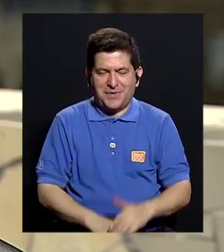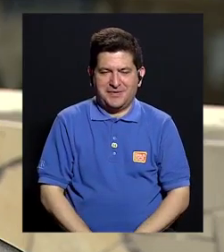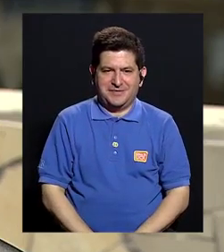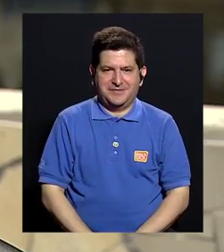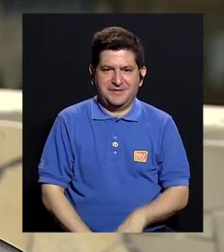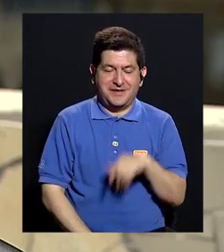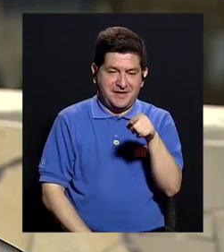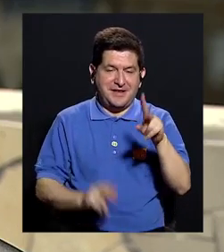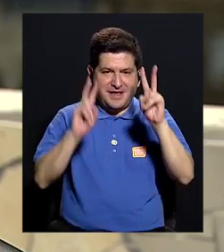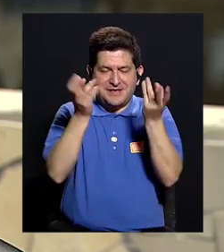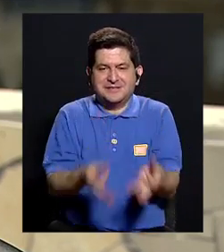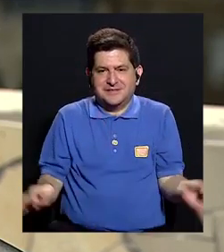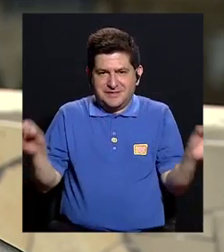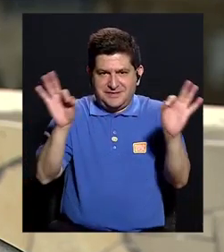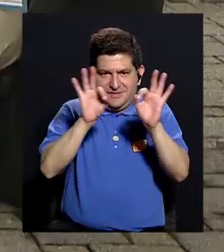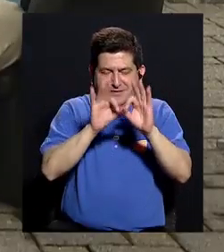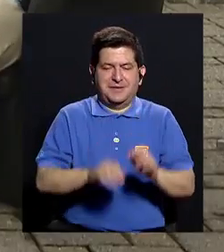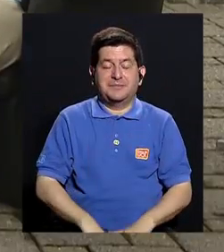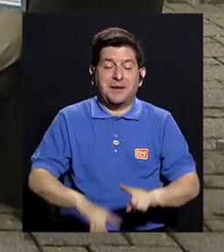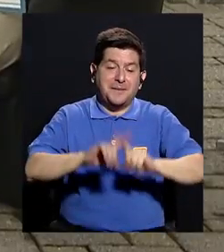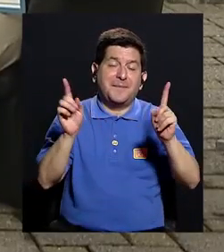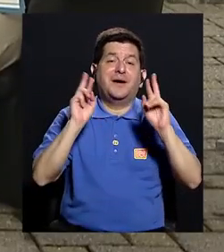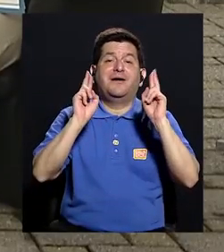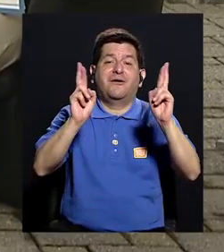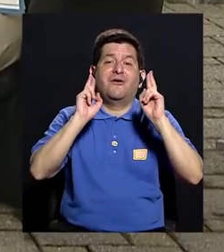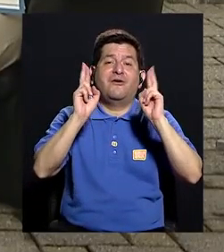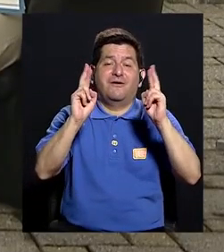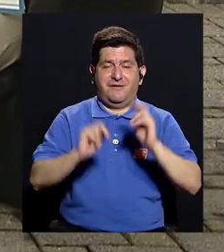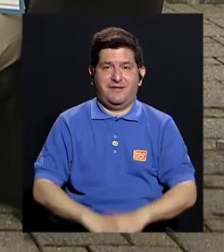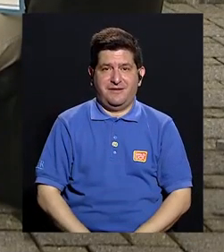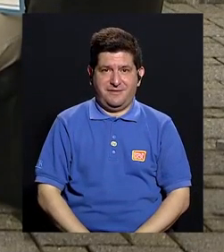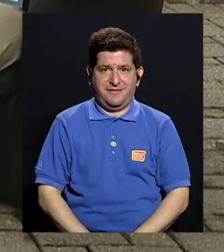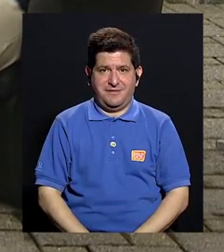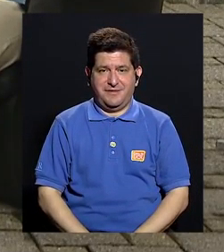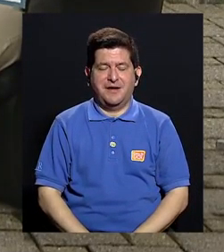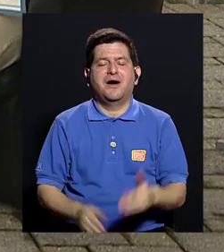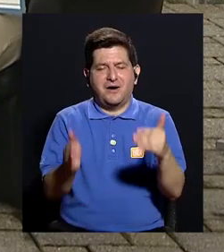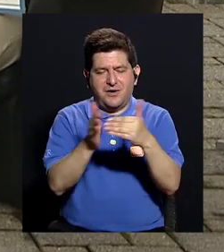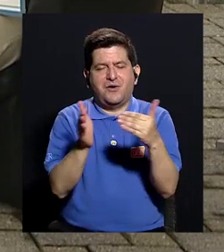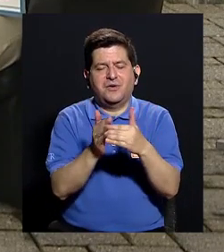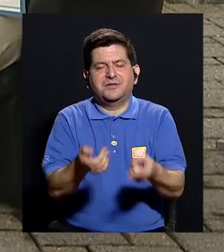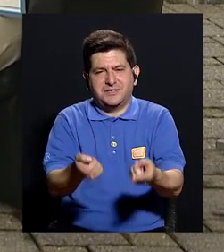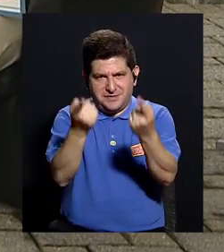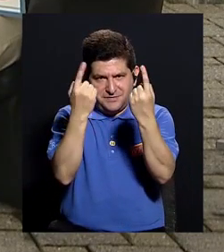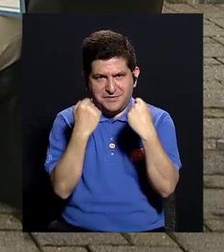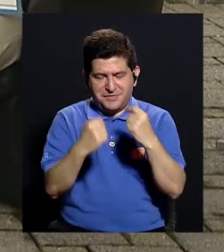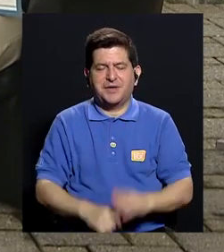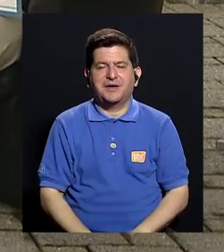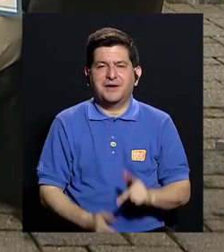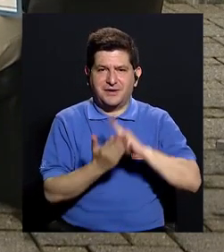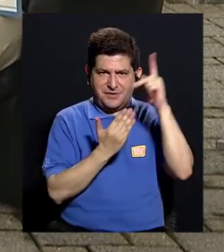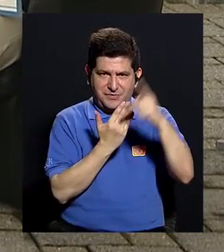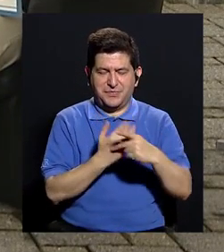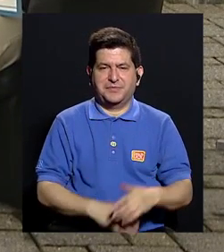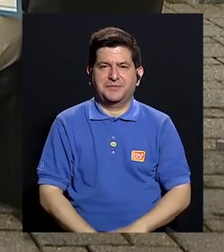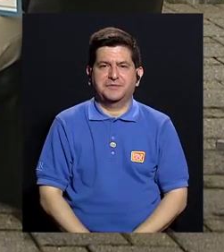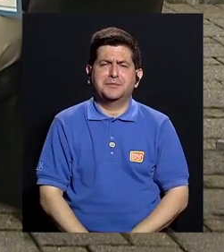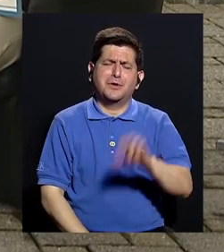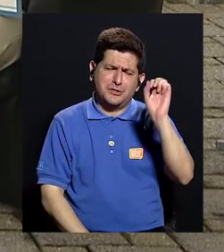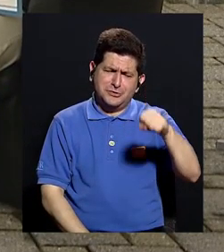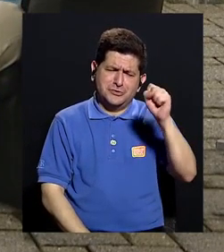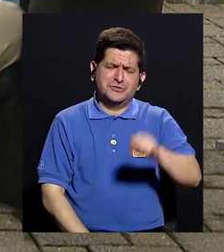los televidentes pero ojalá y Dios primero la volvamos a tener por supuesto encantadísima